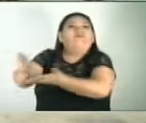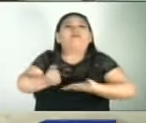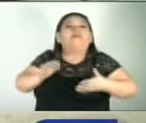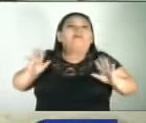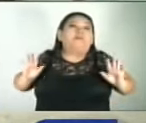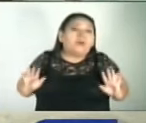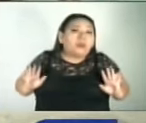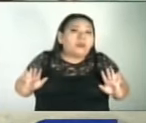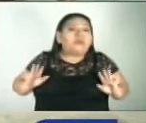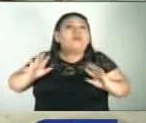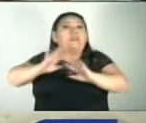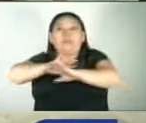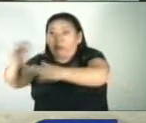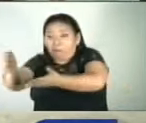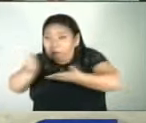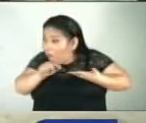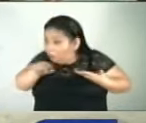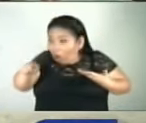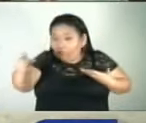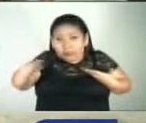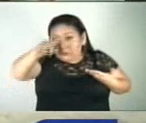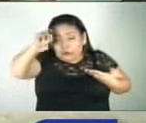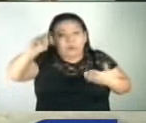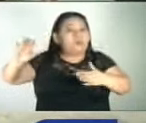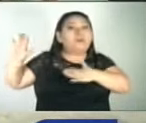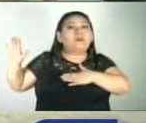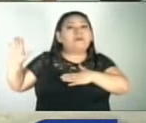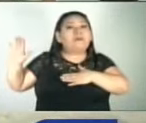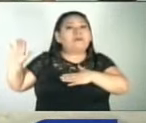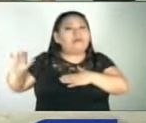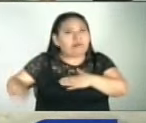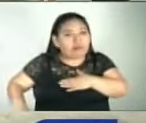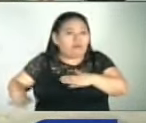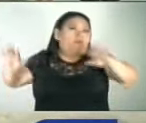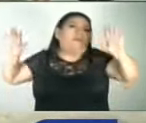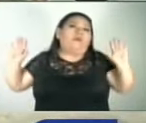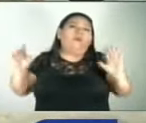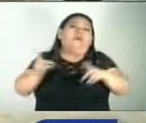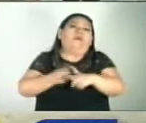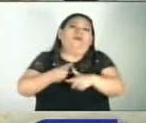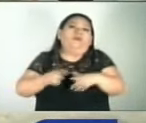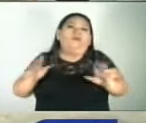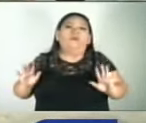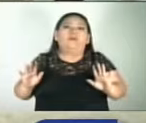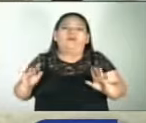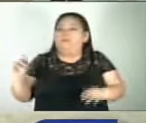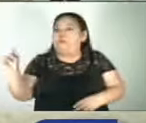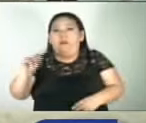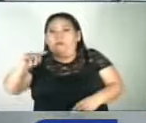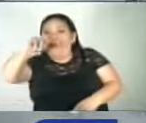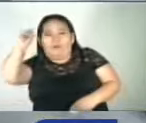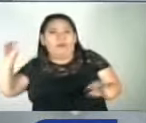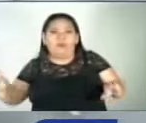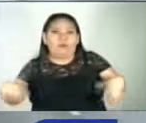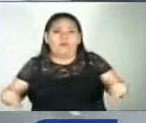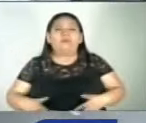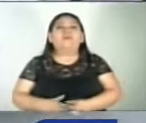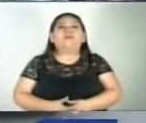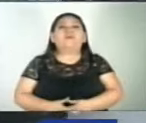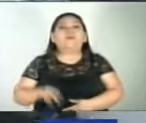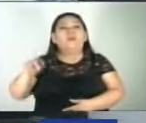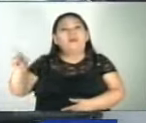así, después de quitarle la compensación, no sigue cumpliendo, pues que se le quite los permisos de línea. Además,